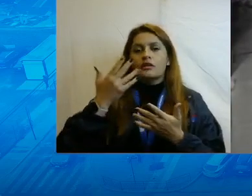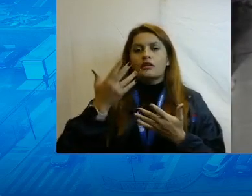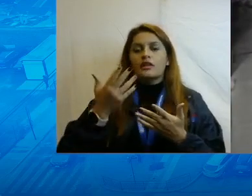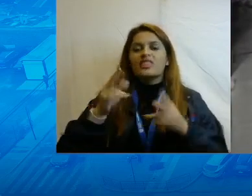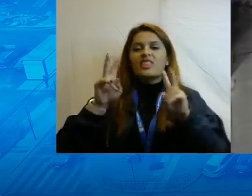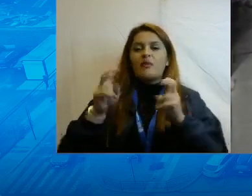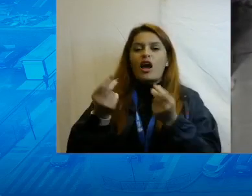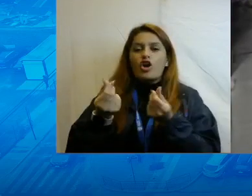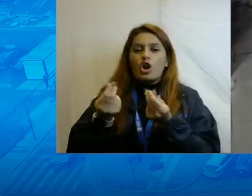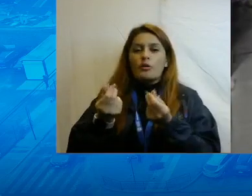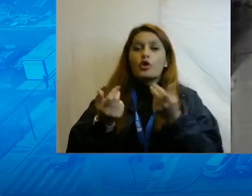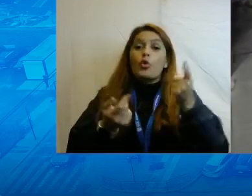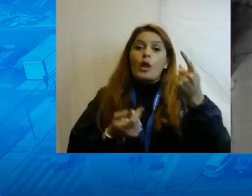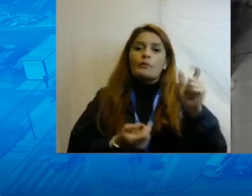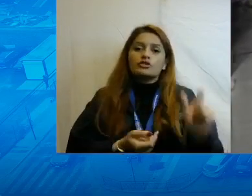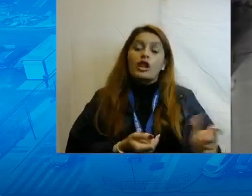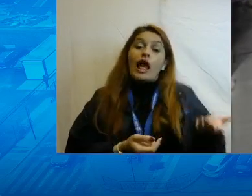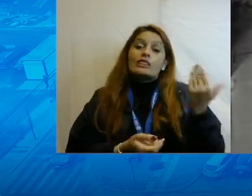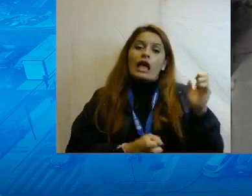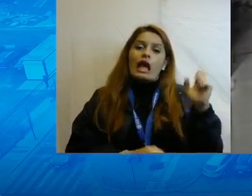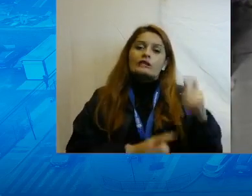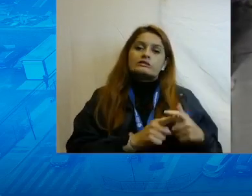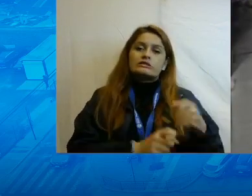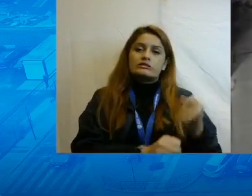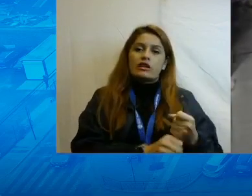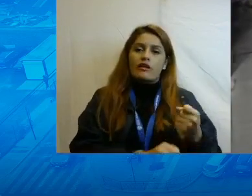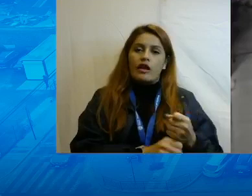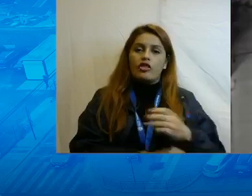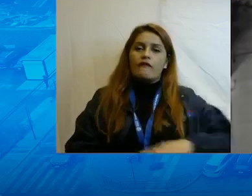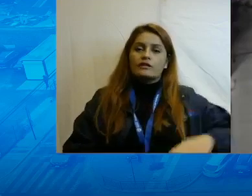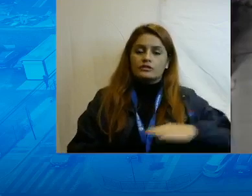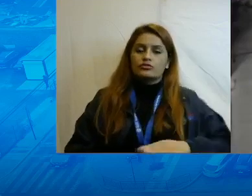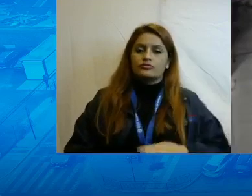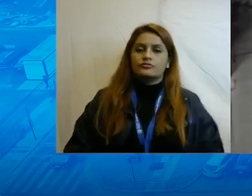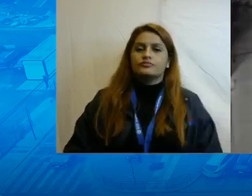económico para una persona que cumplía funciones bien básicas en la municipalidad.